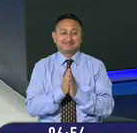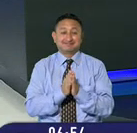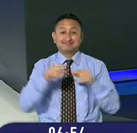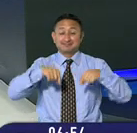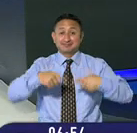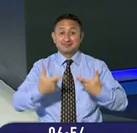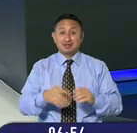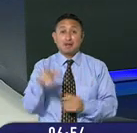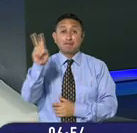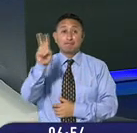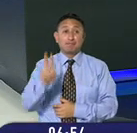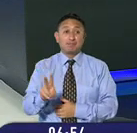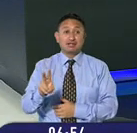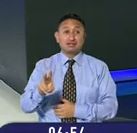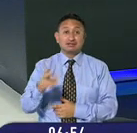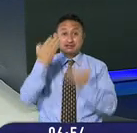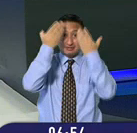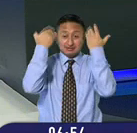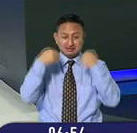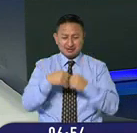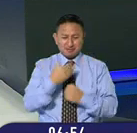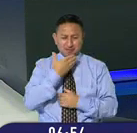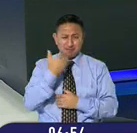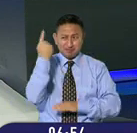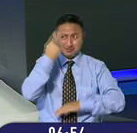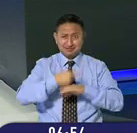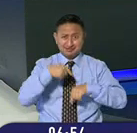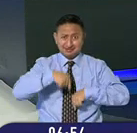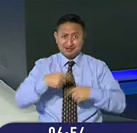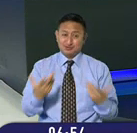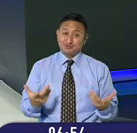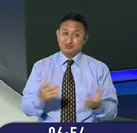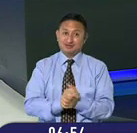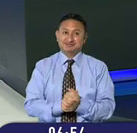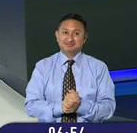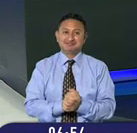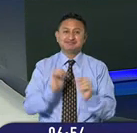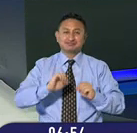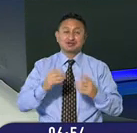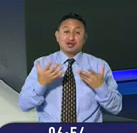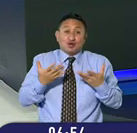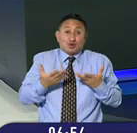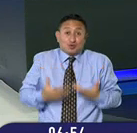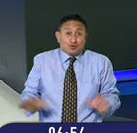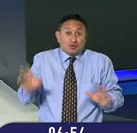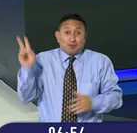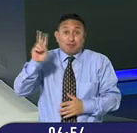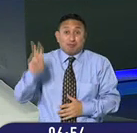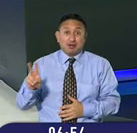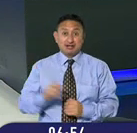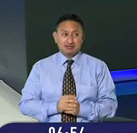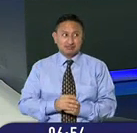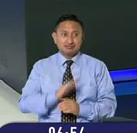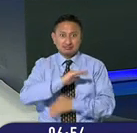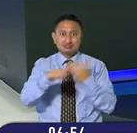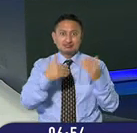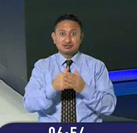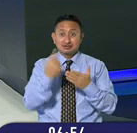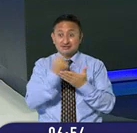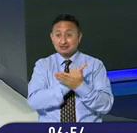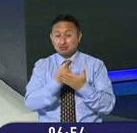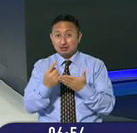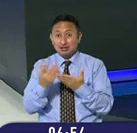Ya llegó el día viernes, dicen de Anita que es el mejor día de la semana. Ya es viernes, así es, maramuchos, pues se termina